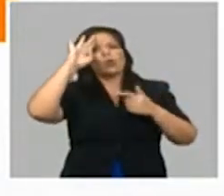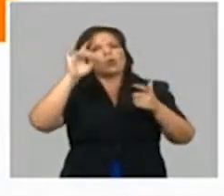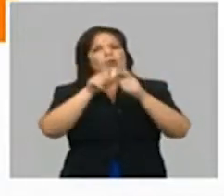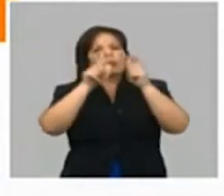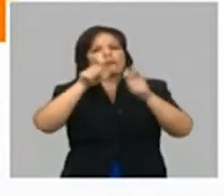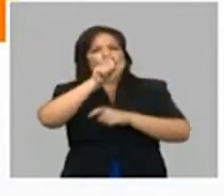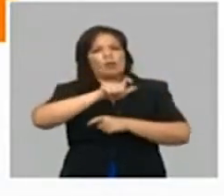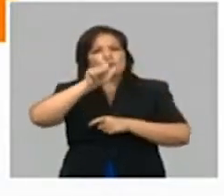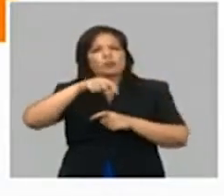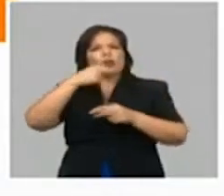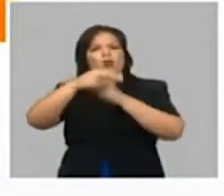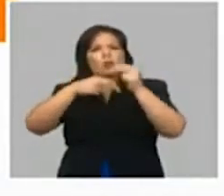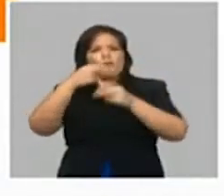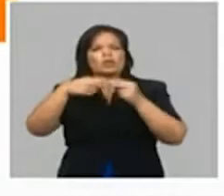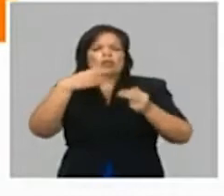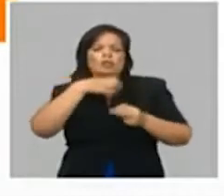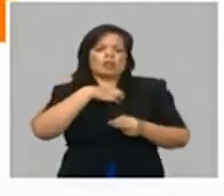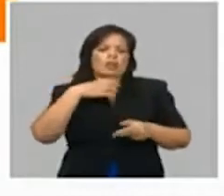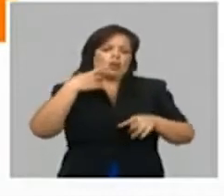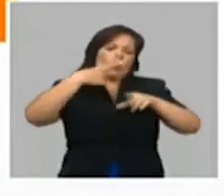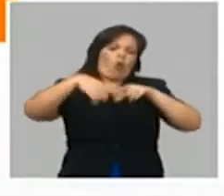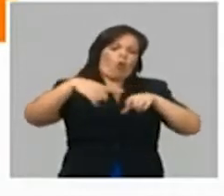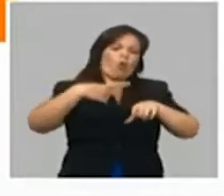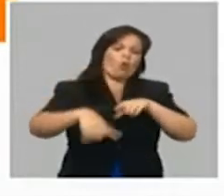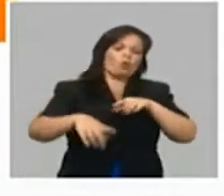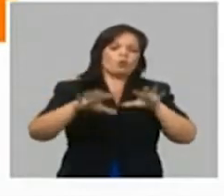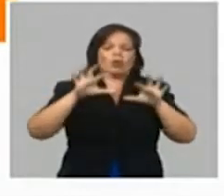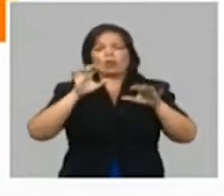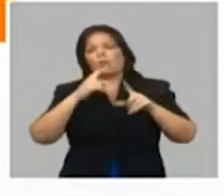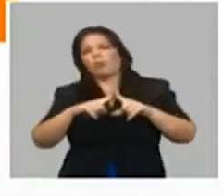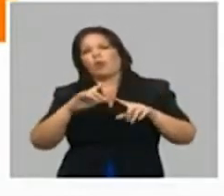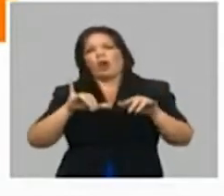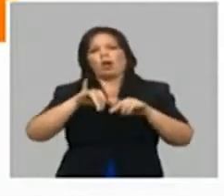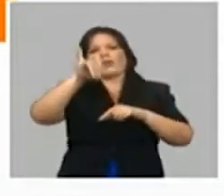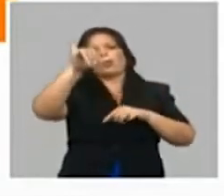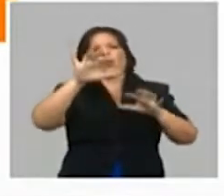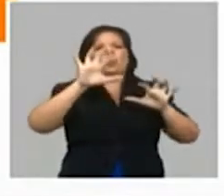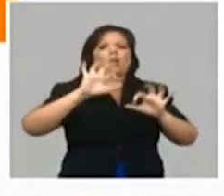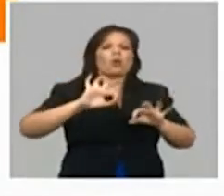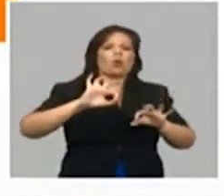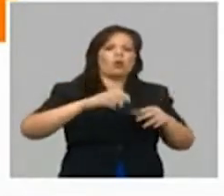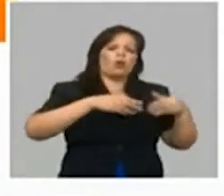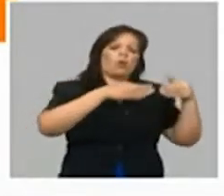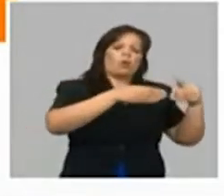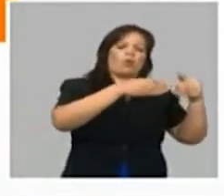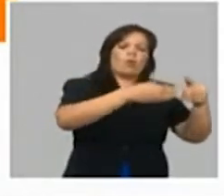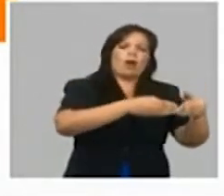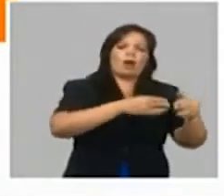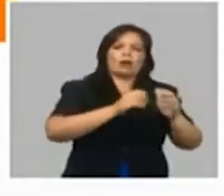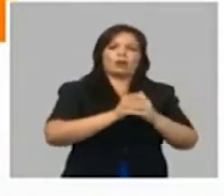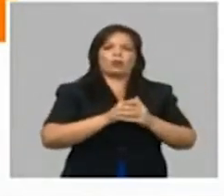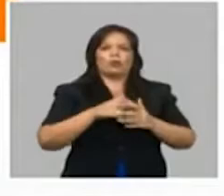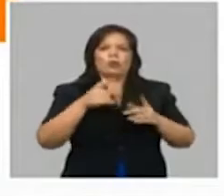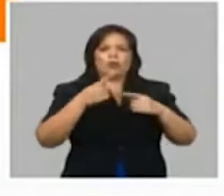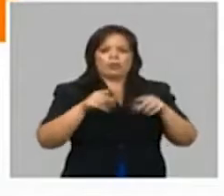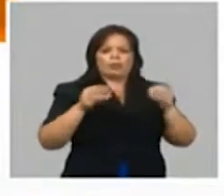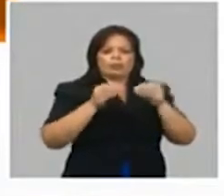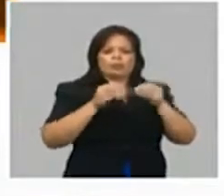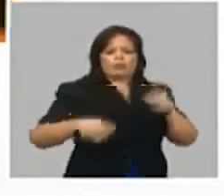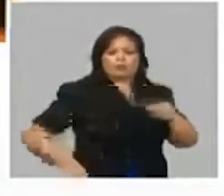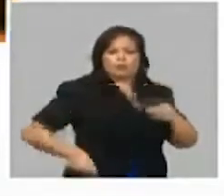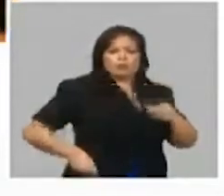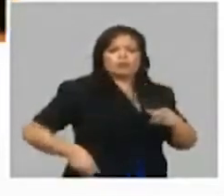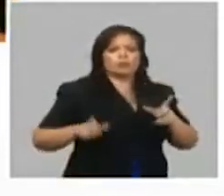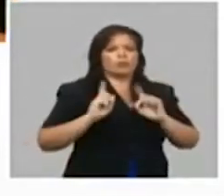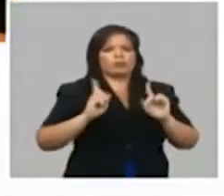personas traen sus cargas o aéreas o marítimas no acompañadas, las envían, las despachan de acuerdo a la